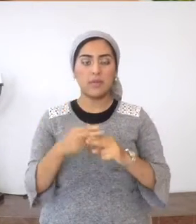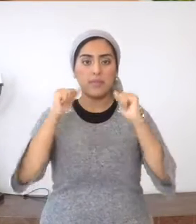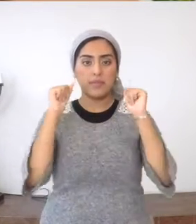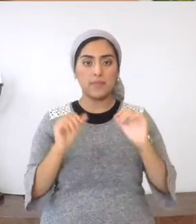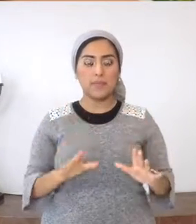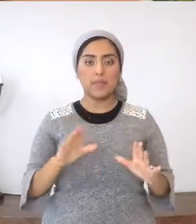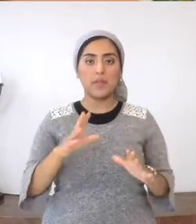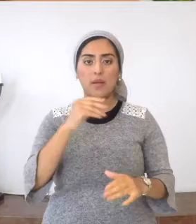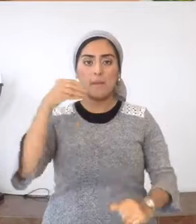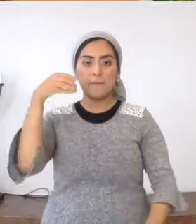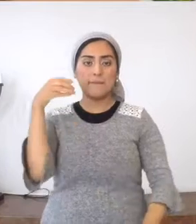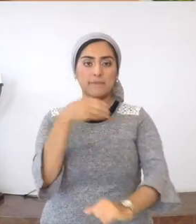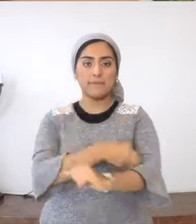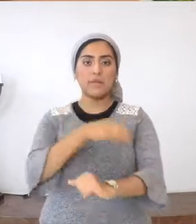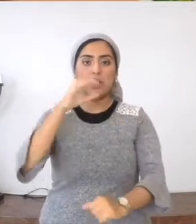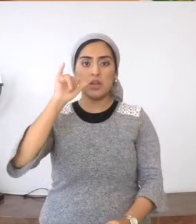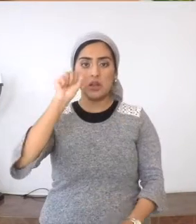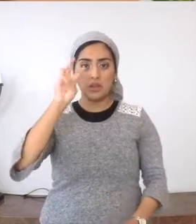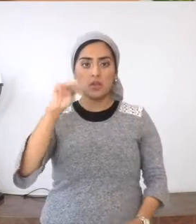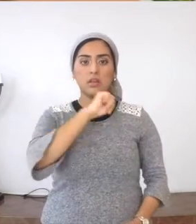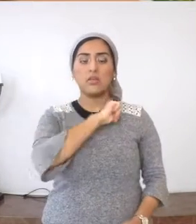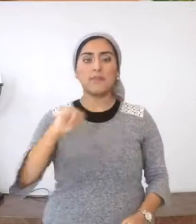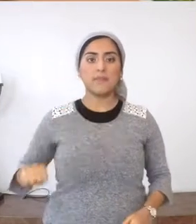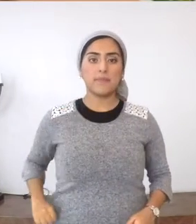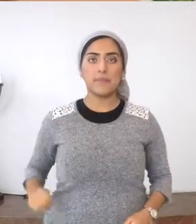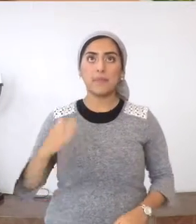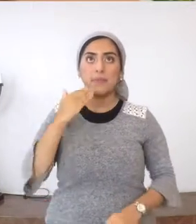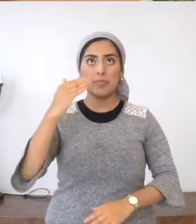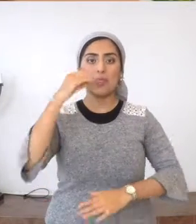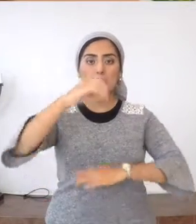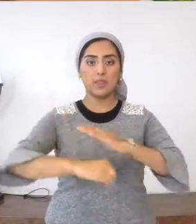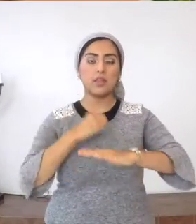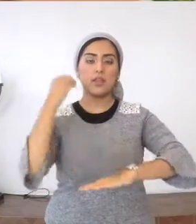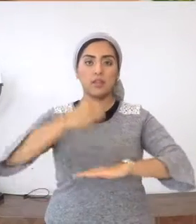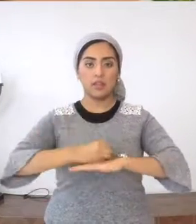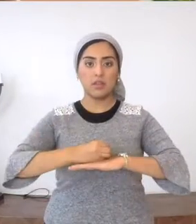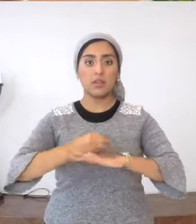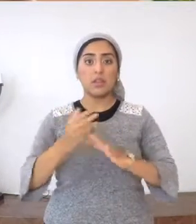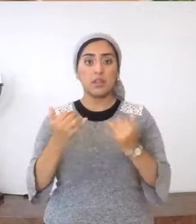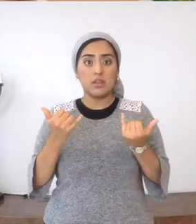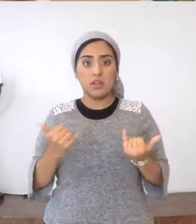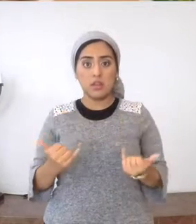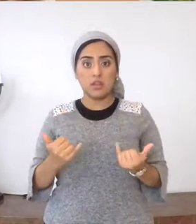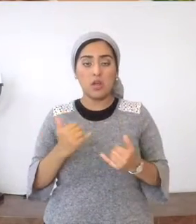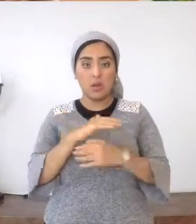amáis Guardad mis mandamientos En el nombre bendito Y poderoso